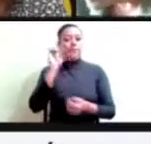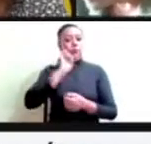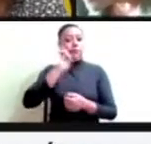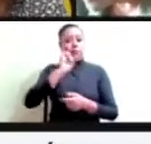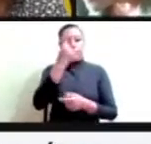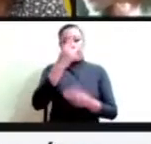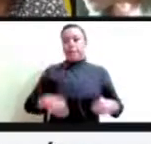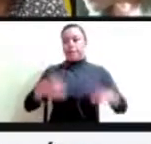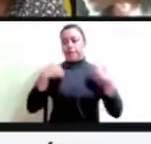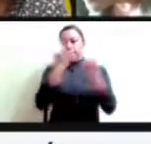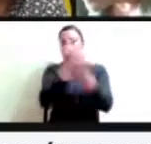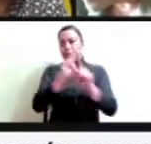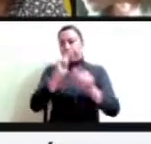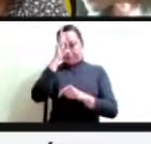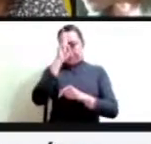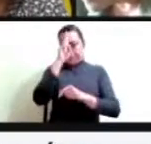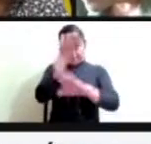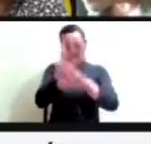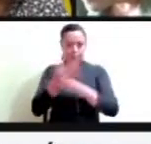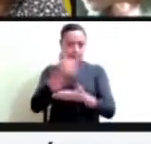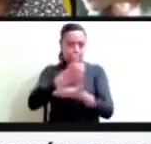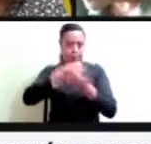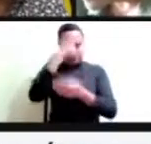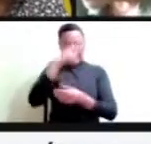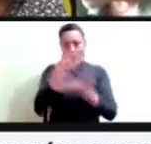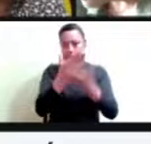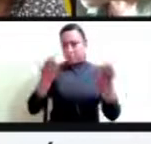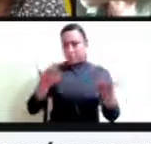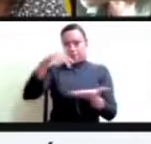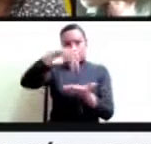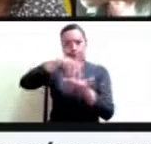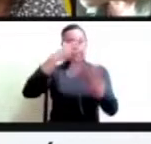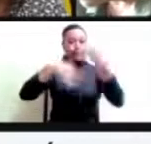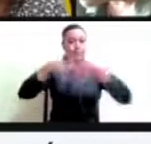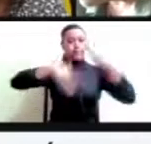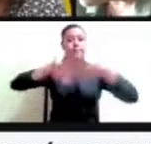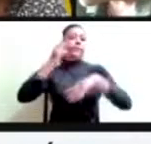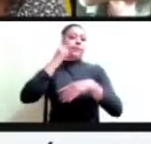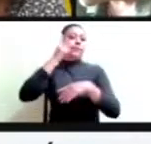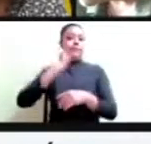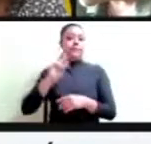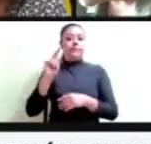Violencia de la Ciudad de México, se concede el uso de la palabra a la diputada Paula Soto